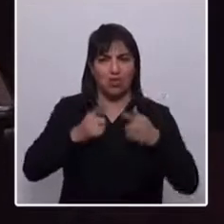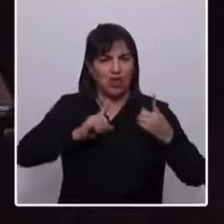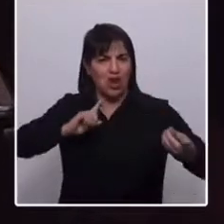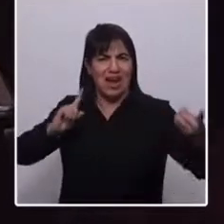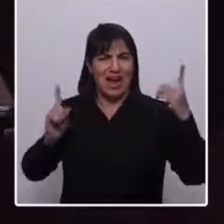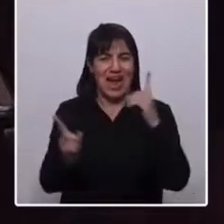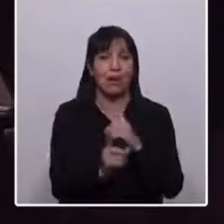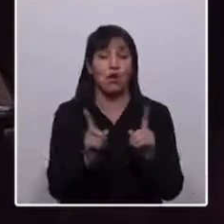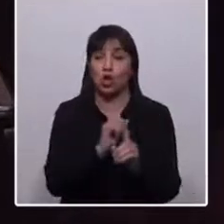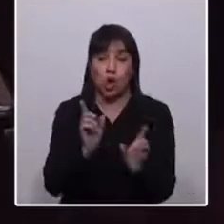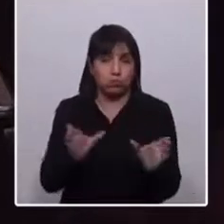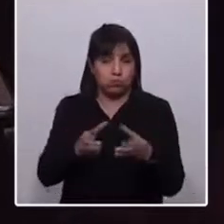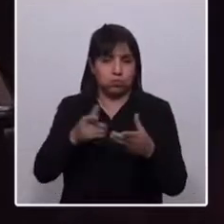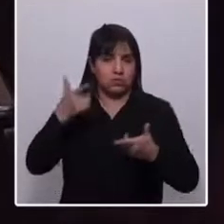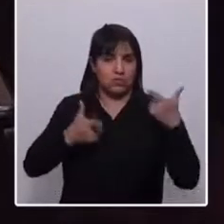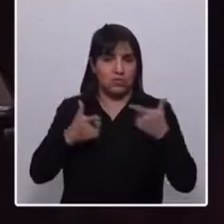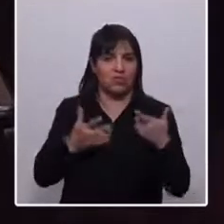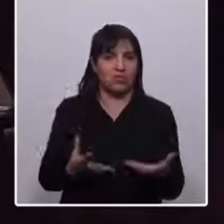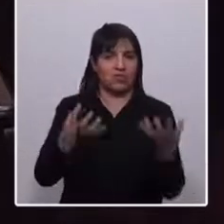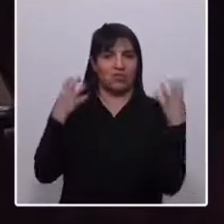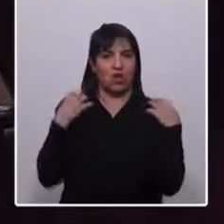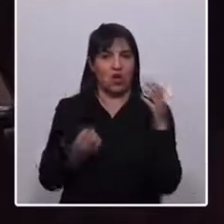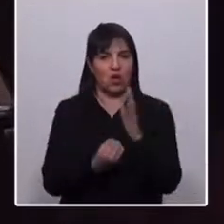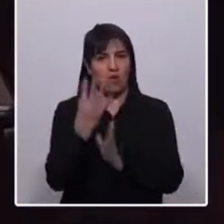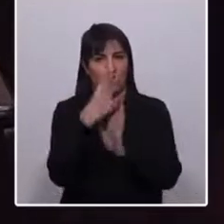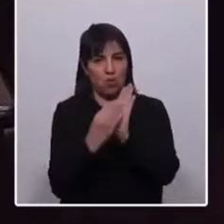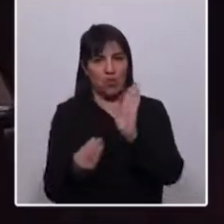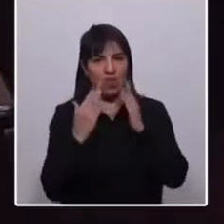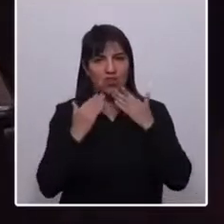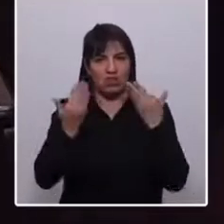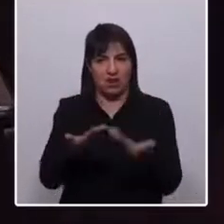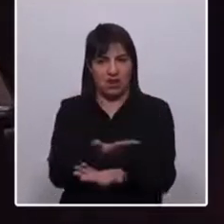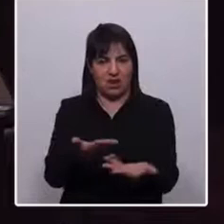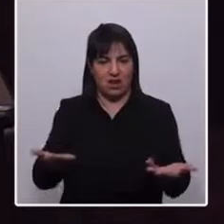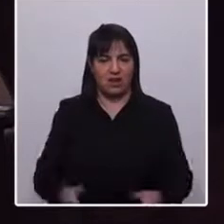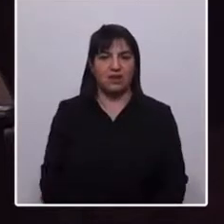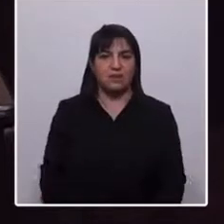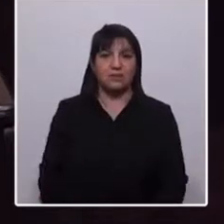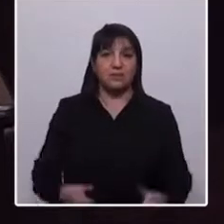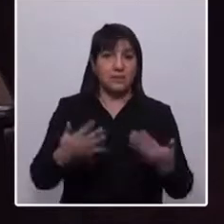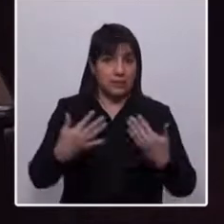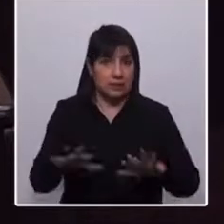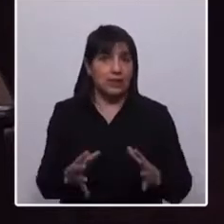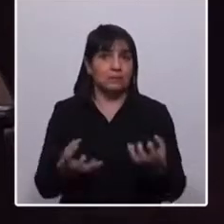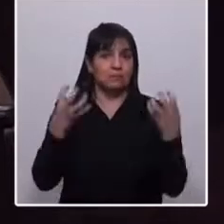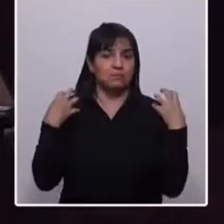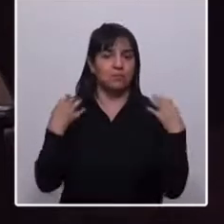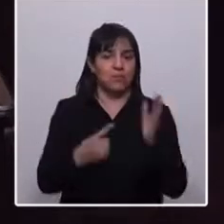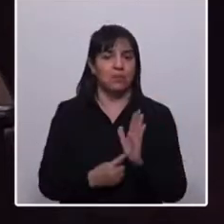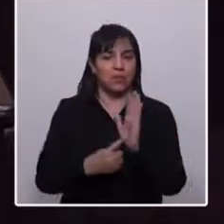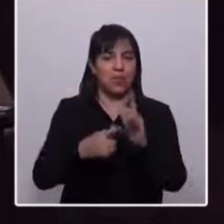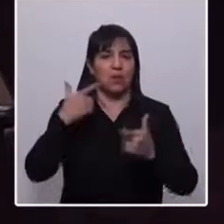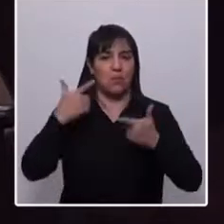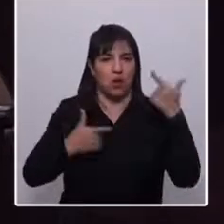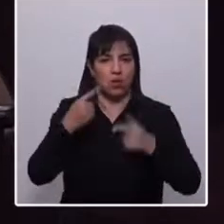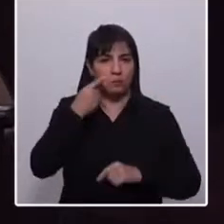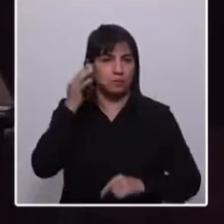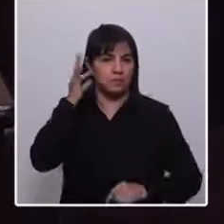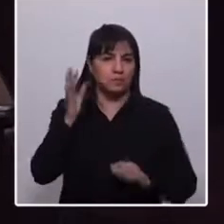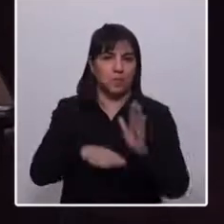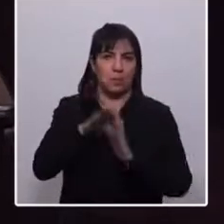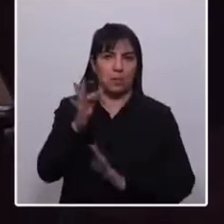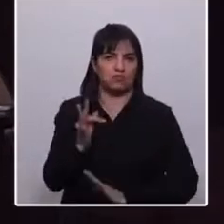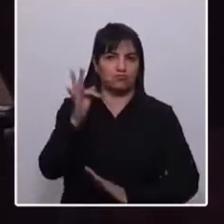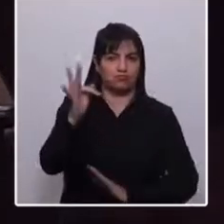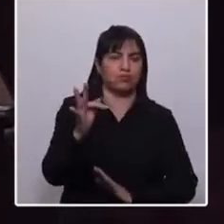partidos políticos se encargarán de implementar el nuevo modelo que les entregamos. Ya los diarios se han encargado de mostrar a las políticas y políticos con mayor proyección de